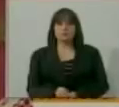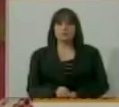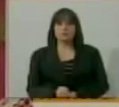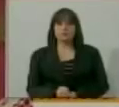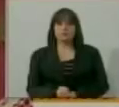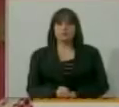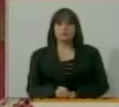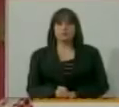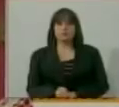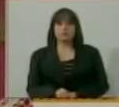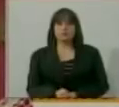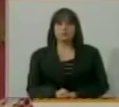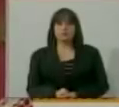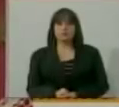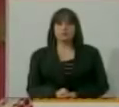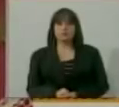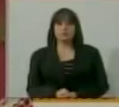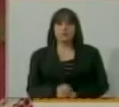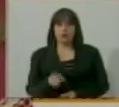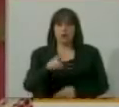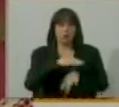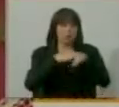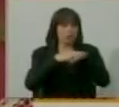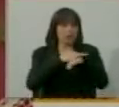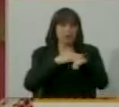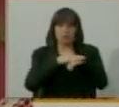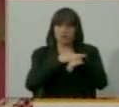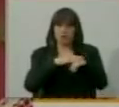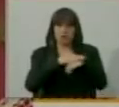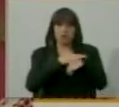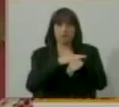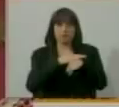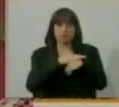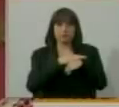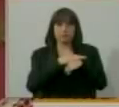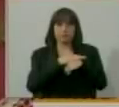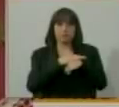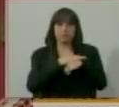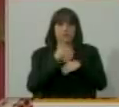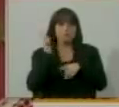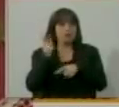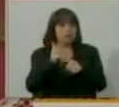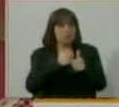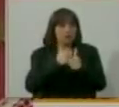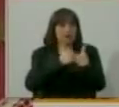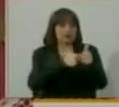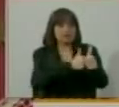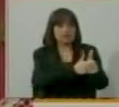No perdona. Cuando es gobierno, no perdona. Persigue.